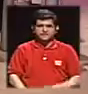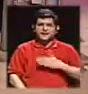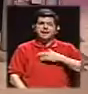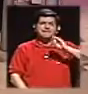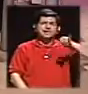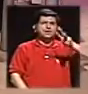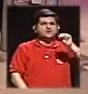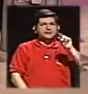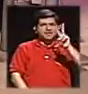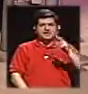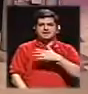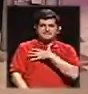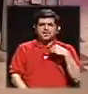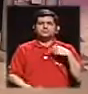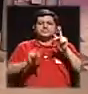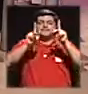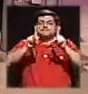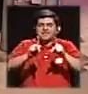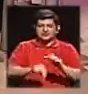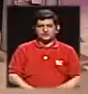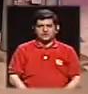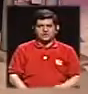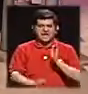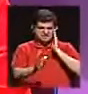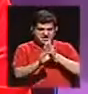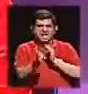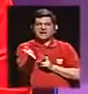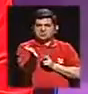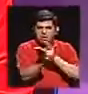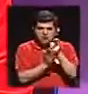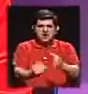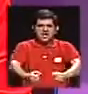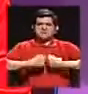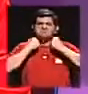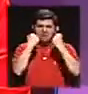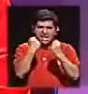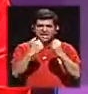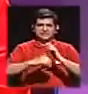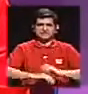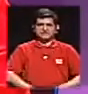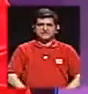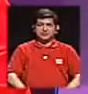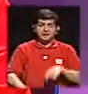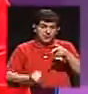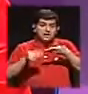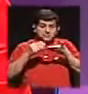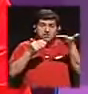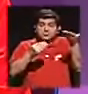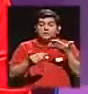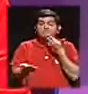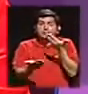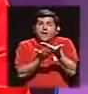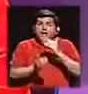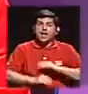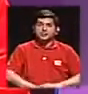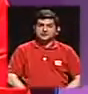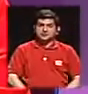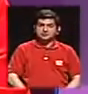A mí José María Villalta me gusta como persona. Directo, honesto, valiente. Me ha hecho muy valiente. Y esas son cosas que son